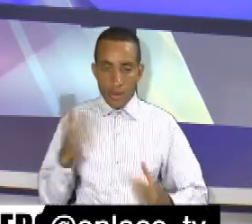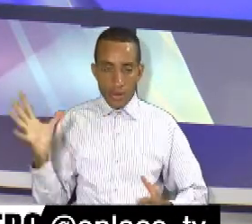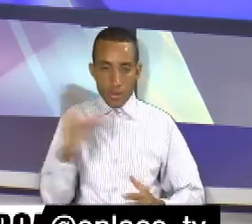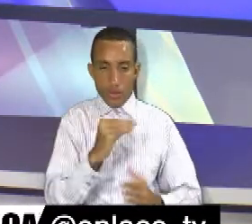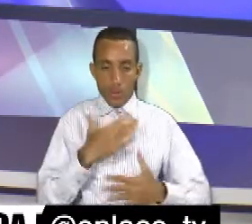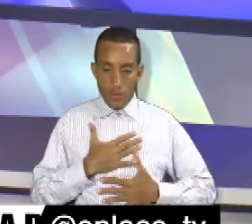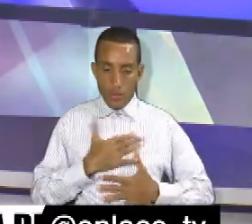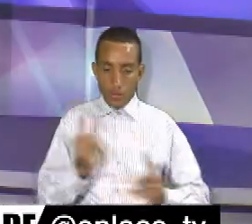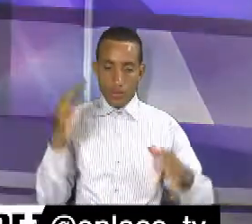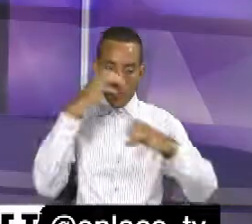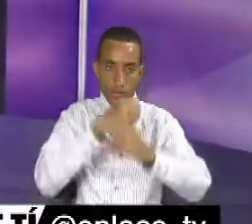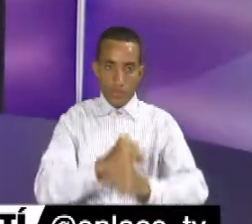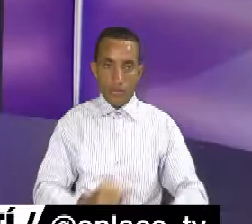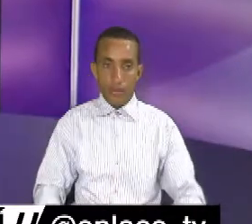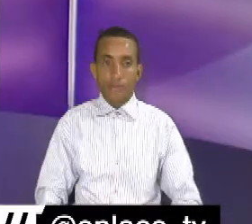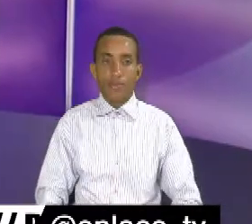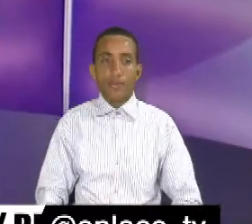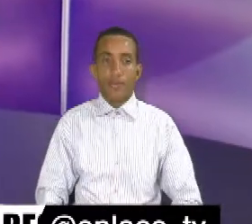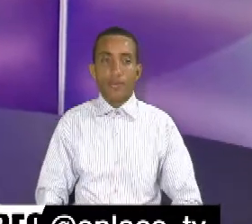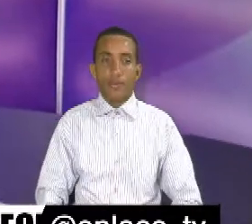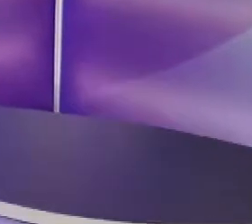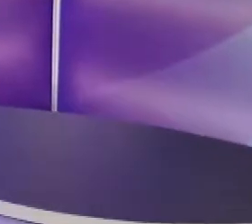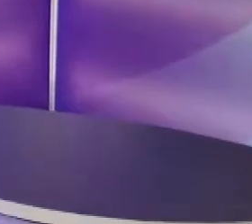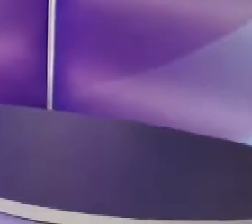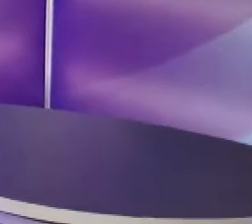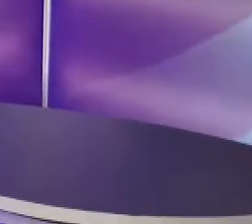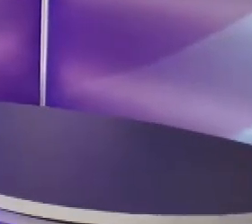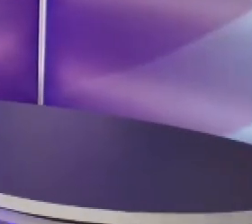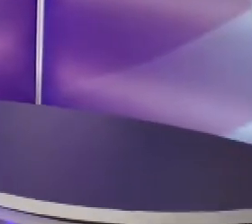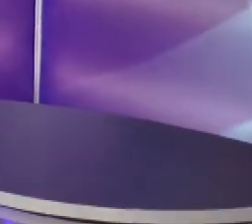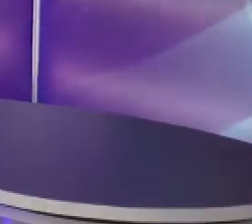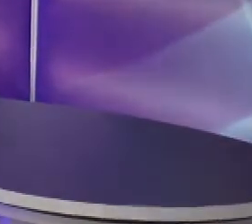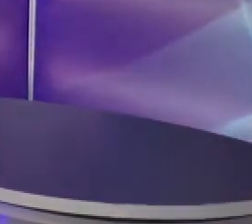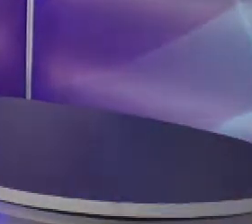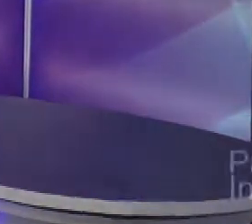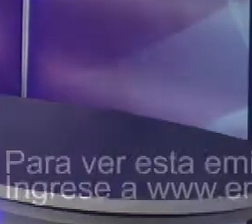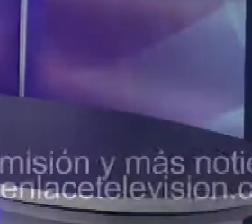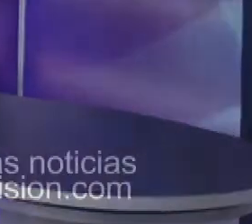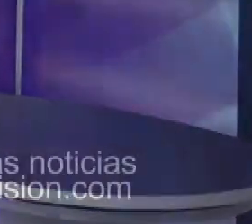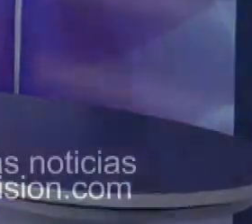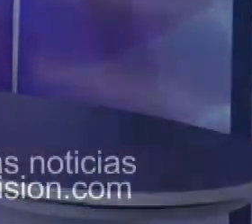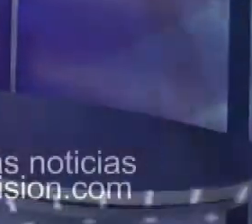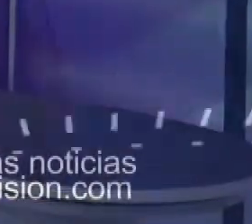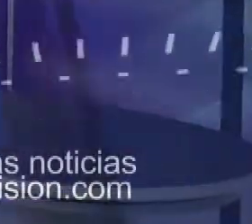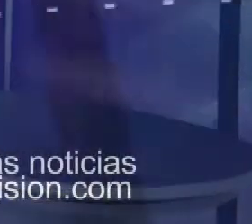feliz noche.